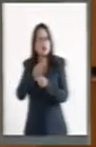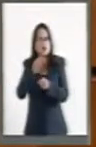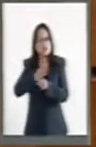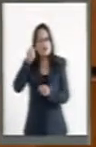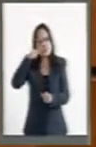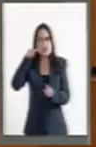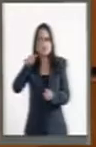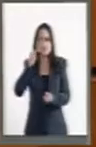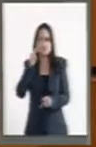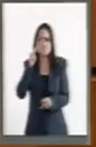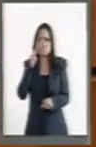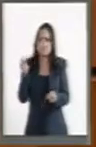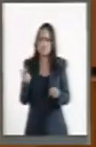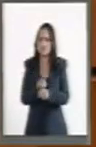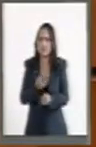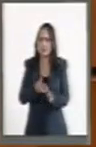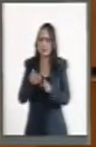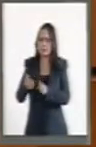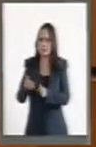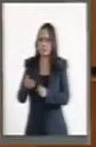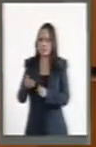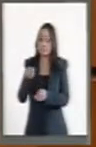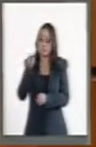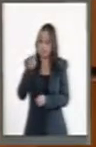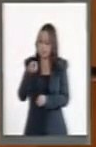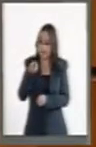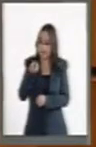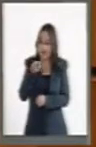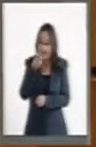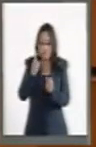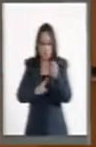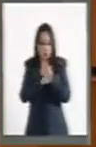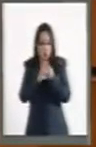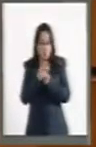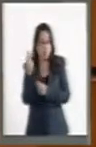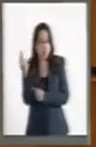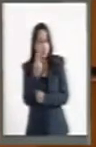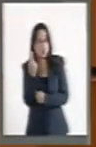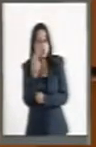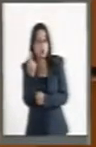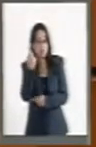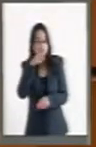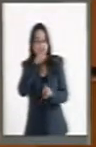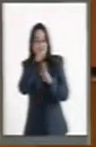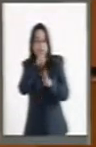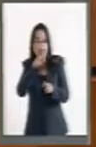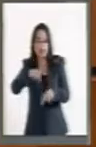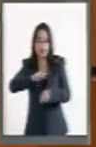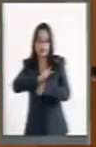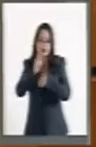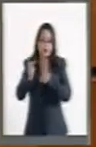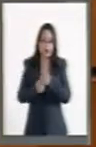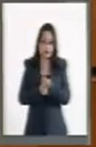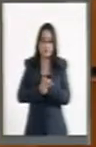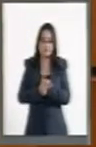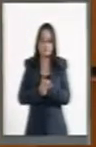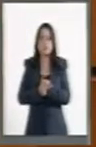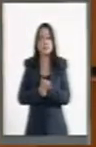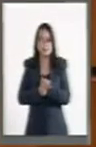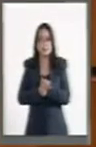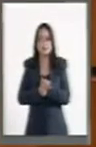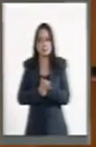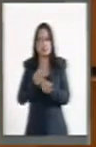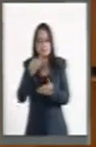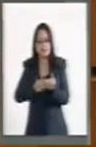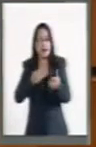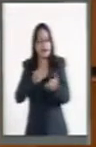suficiente para darle el nivel de urgencia que necesita en nuestro país y que necesita